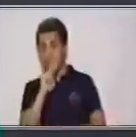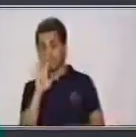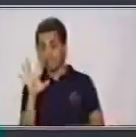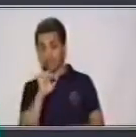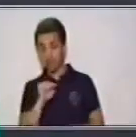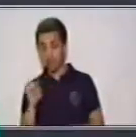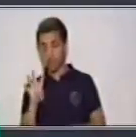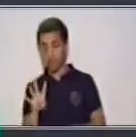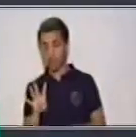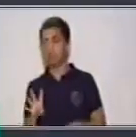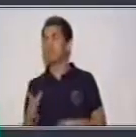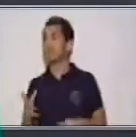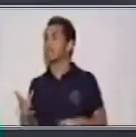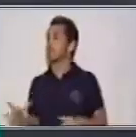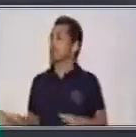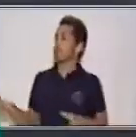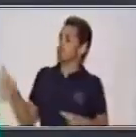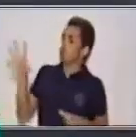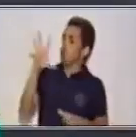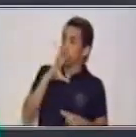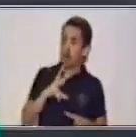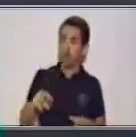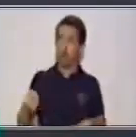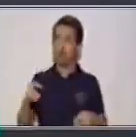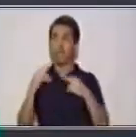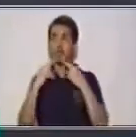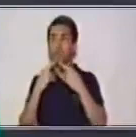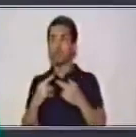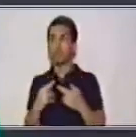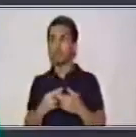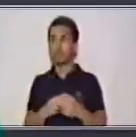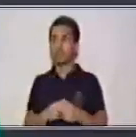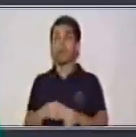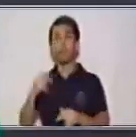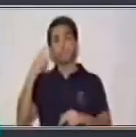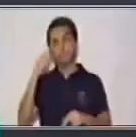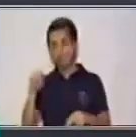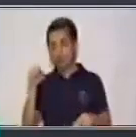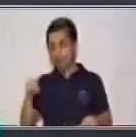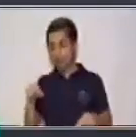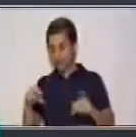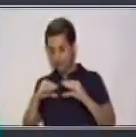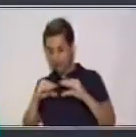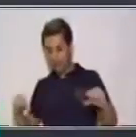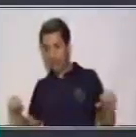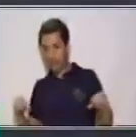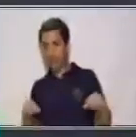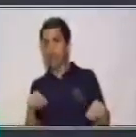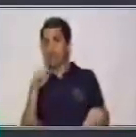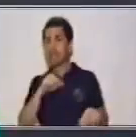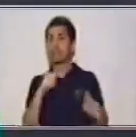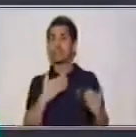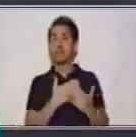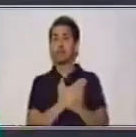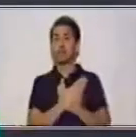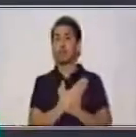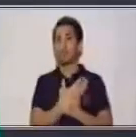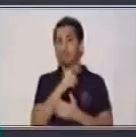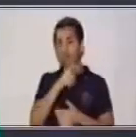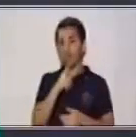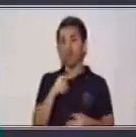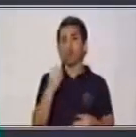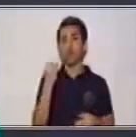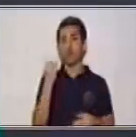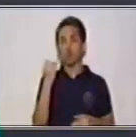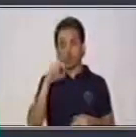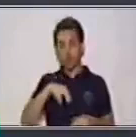corresponde a todo el resultado y es el denominador de este